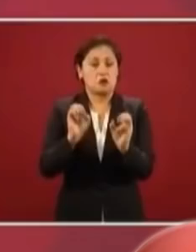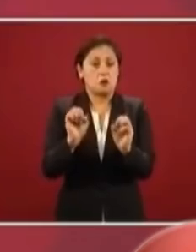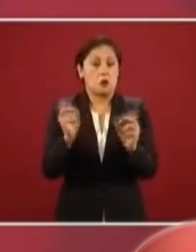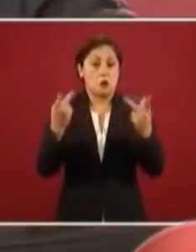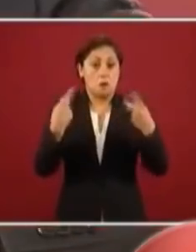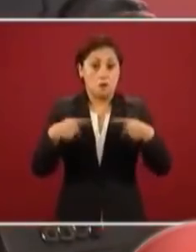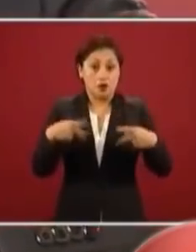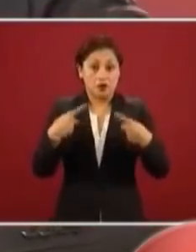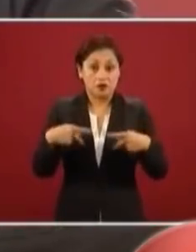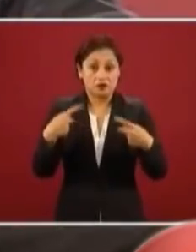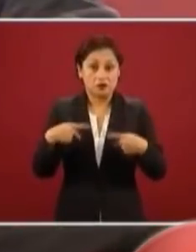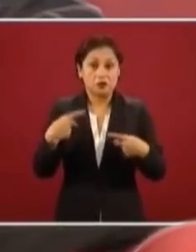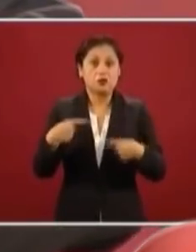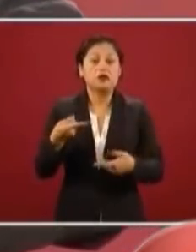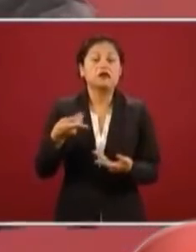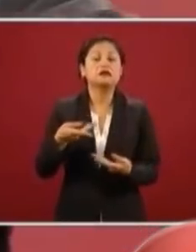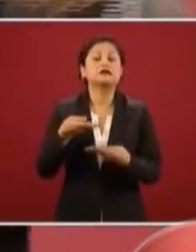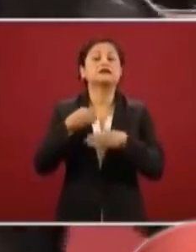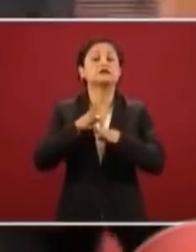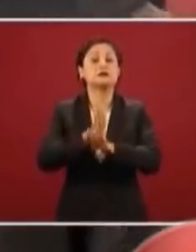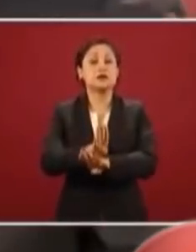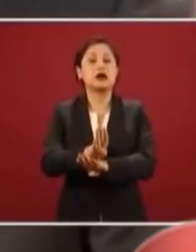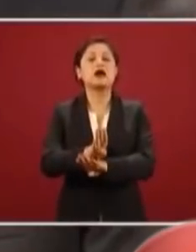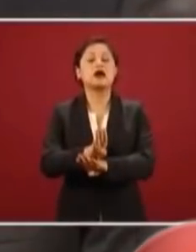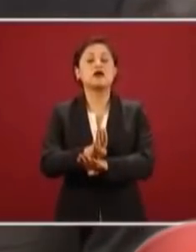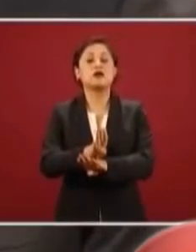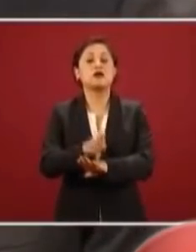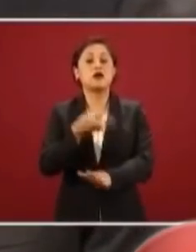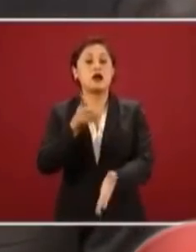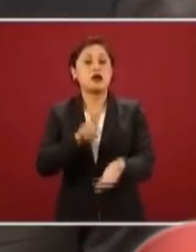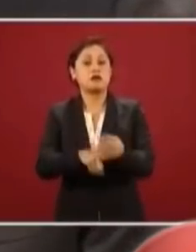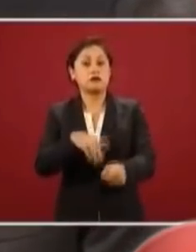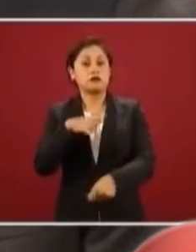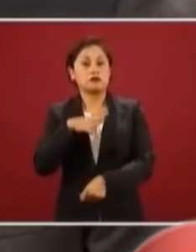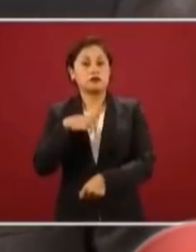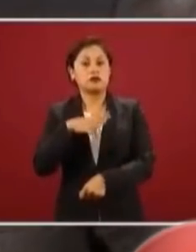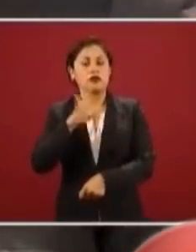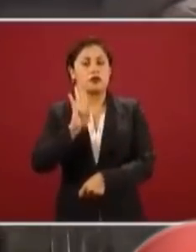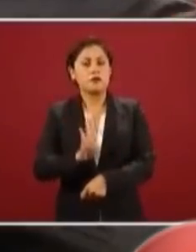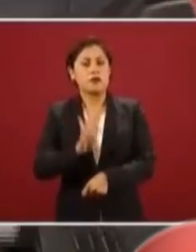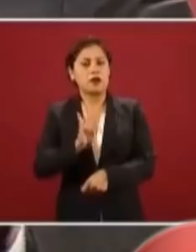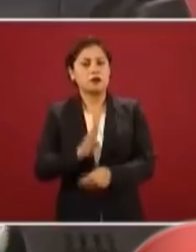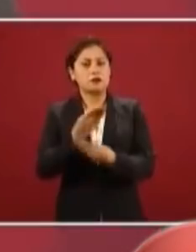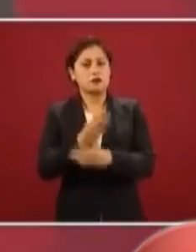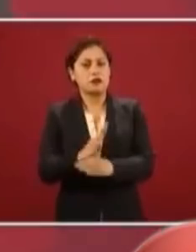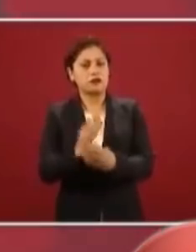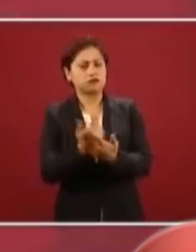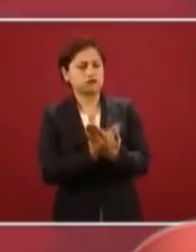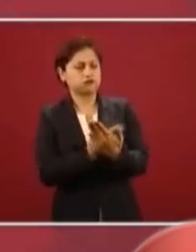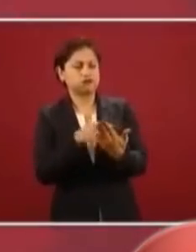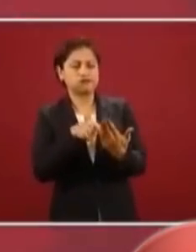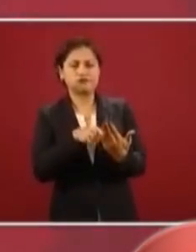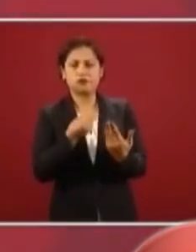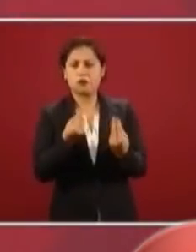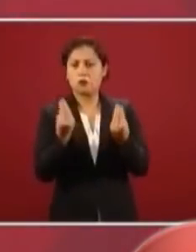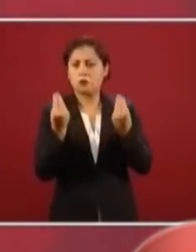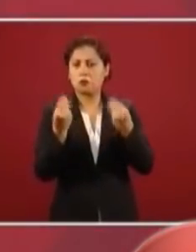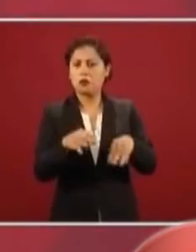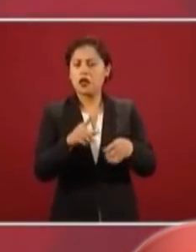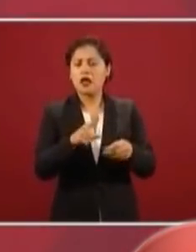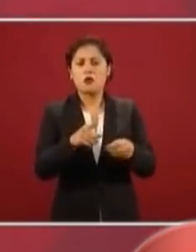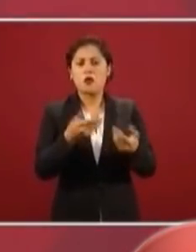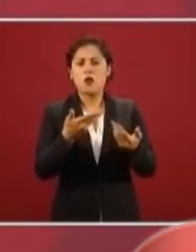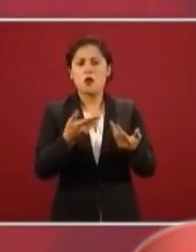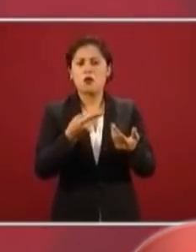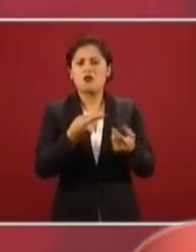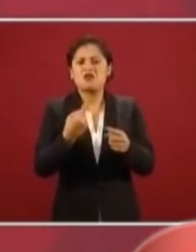cuentas que quedaron abandonadas, vamos a decir, y que están en los bancos.